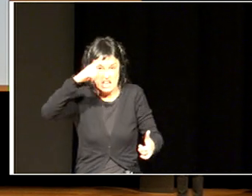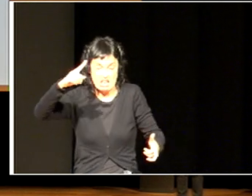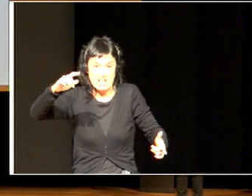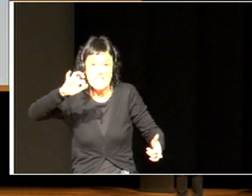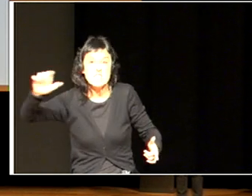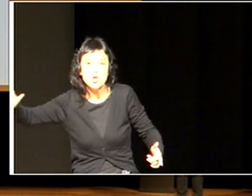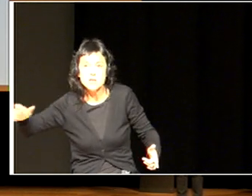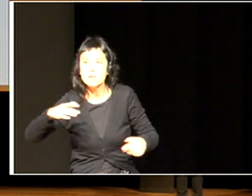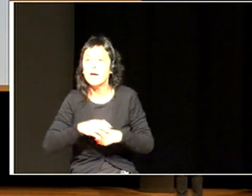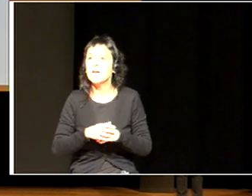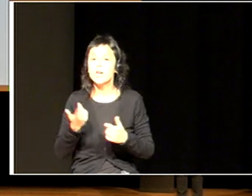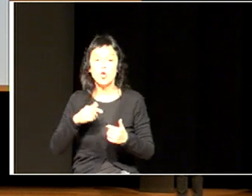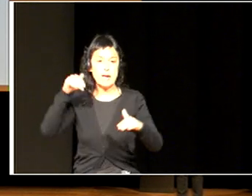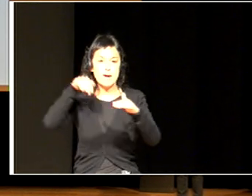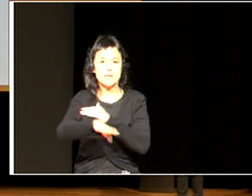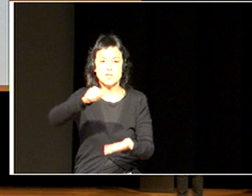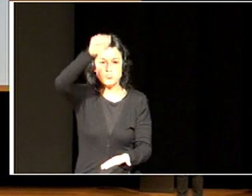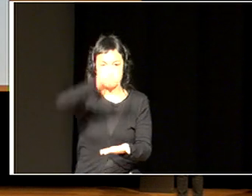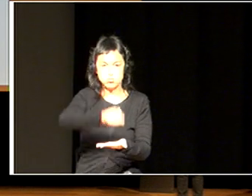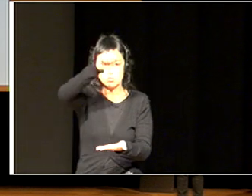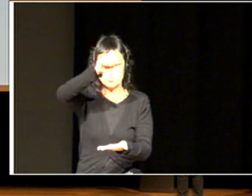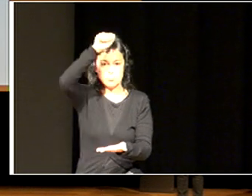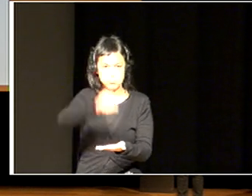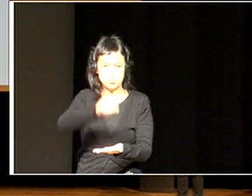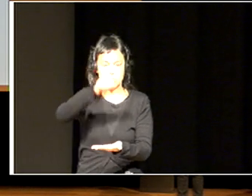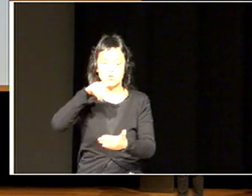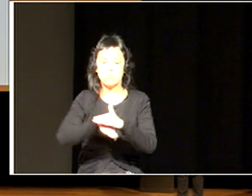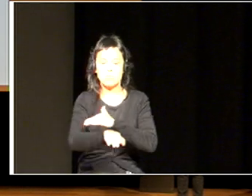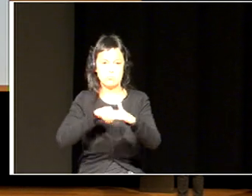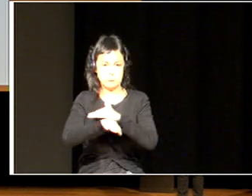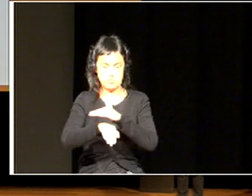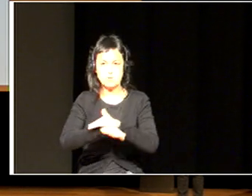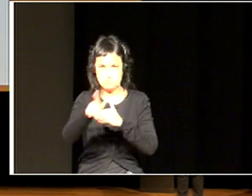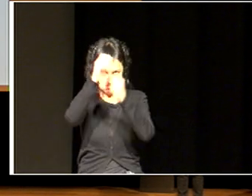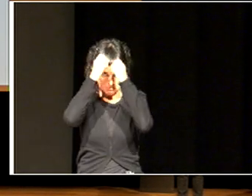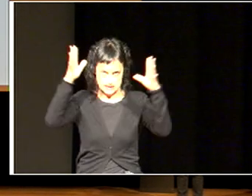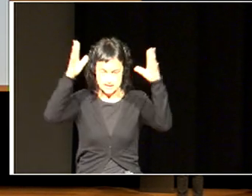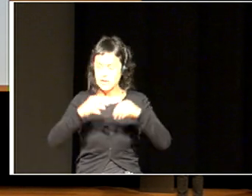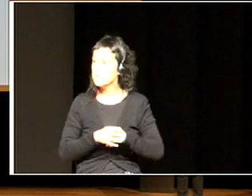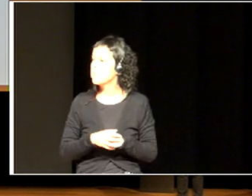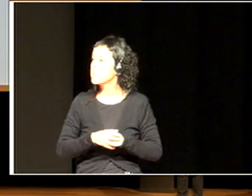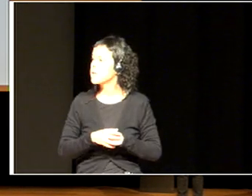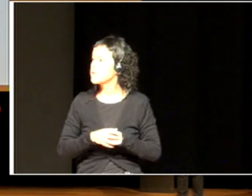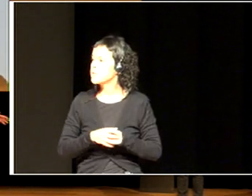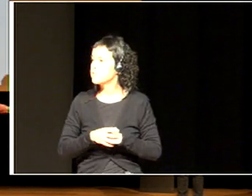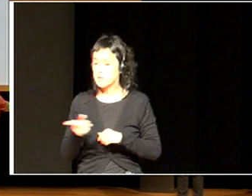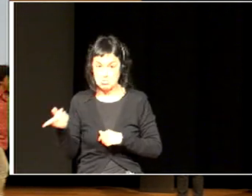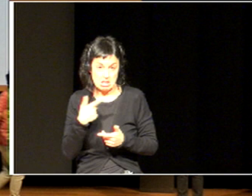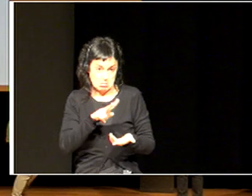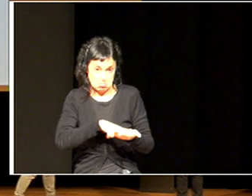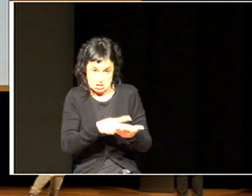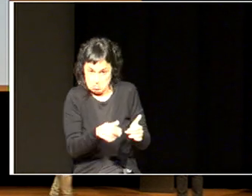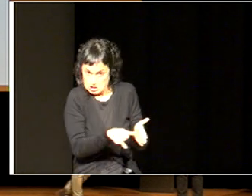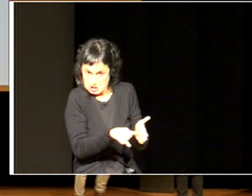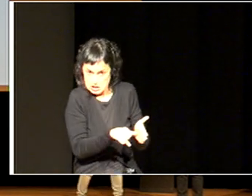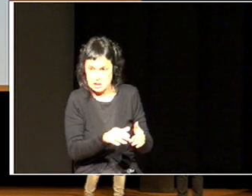puestas para que venga el papel y hacer la funda y que el papel salga impreso bueno y entonces aquí al lado aquí es donde ella más o menos